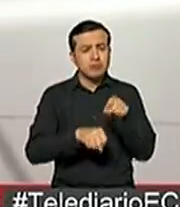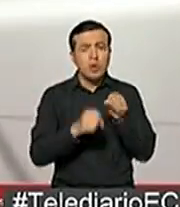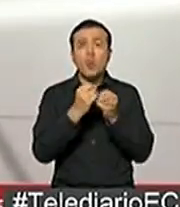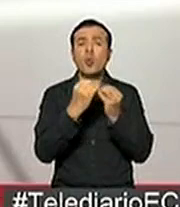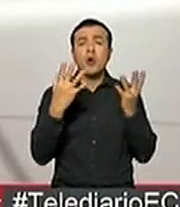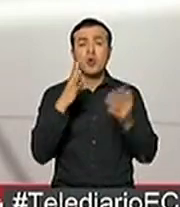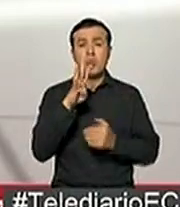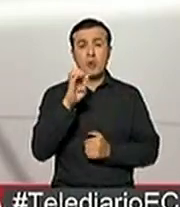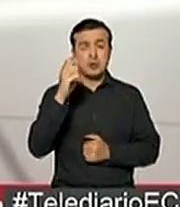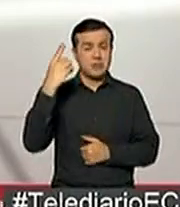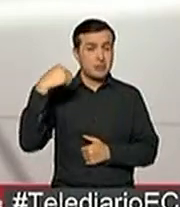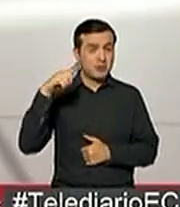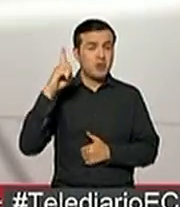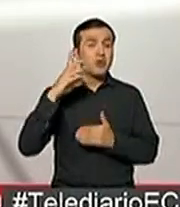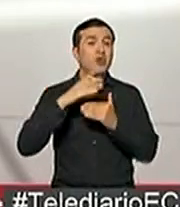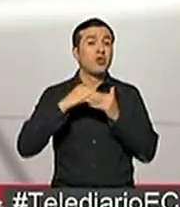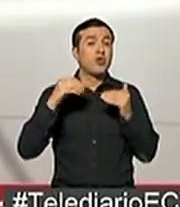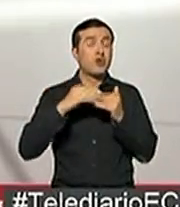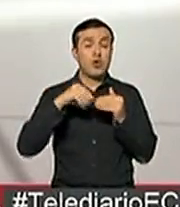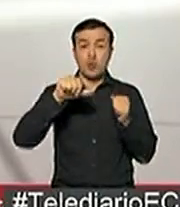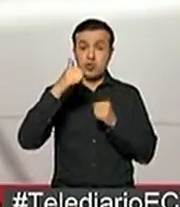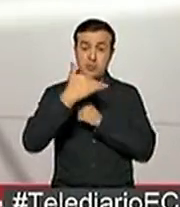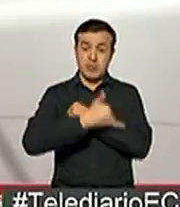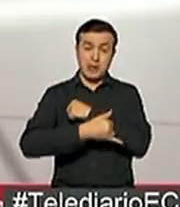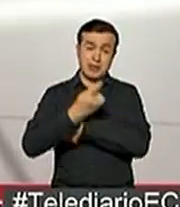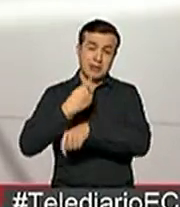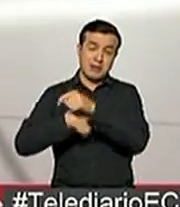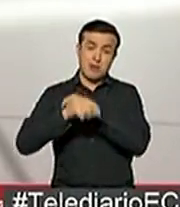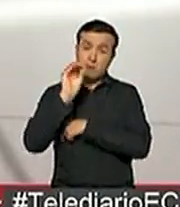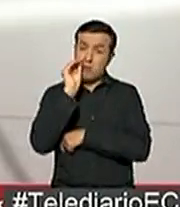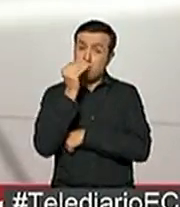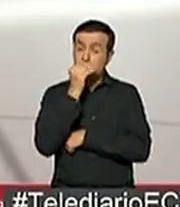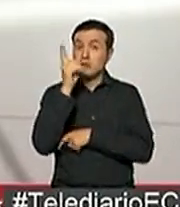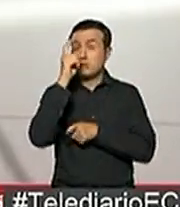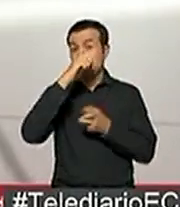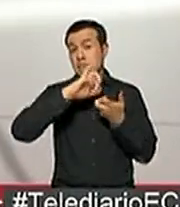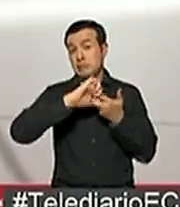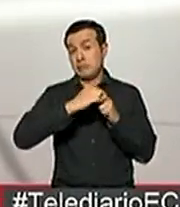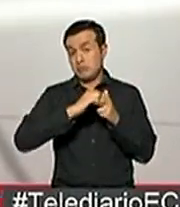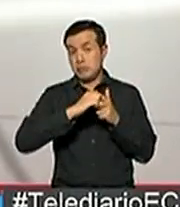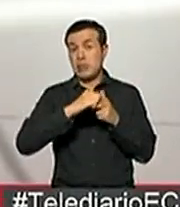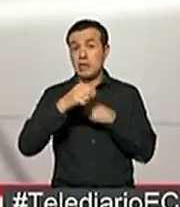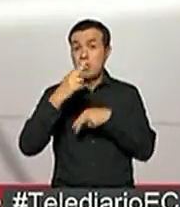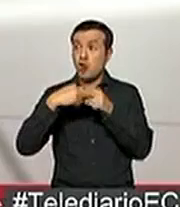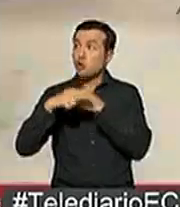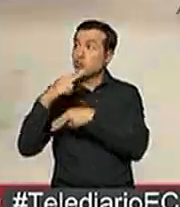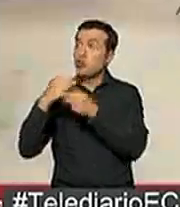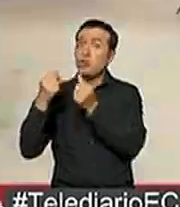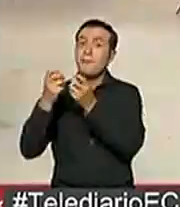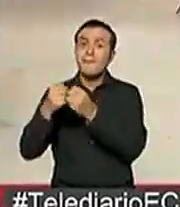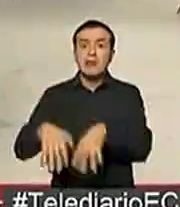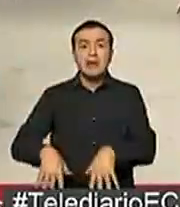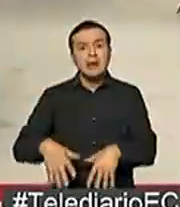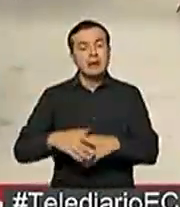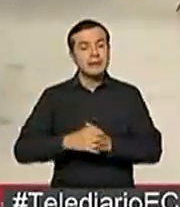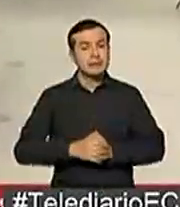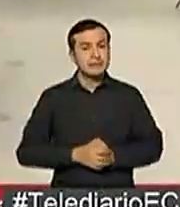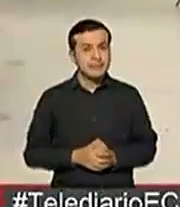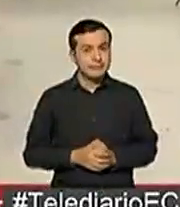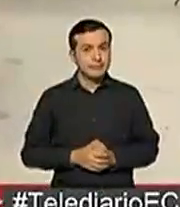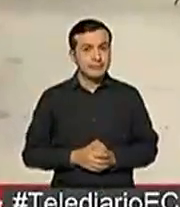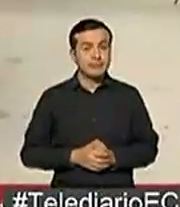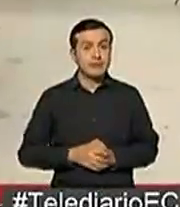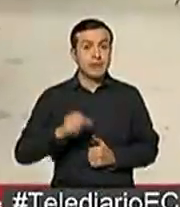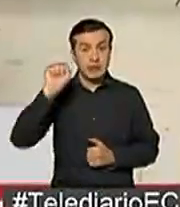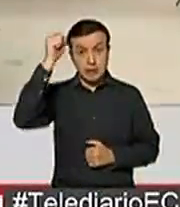40 millones de dólares el sector exportador de flores está en riesgo de perder sus mercados en la